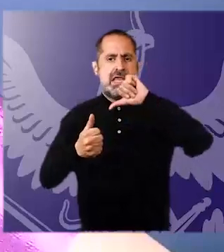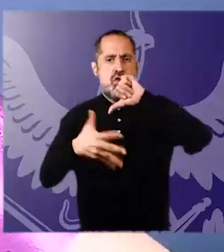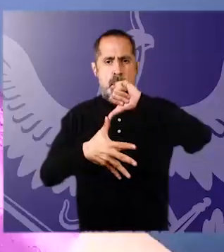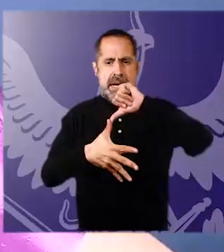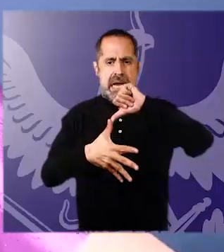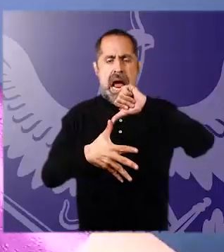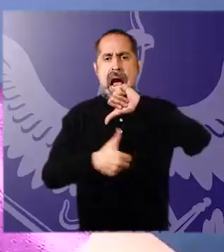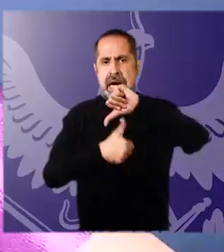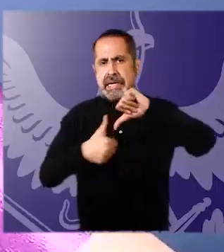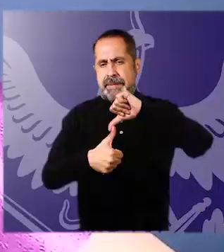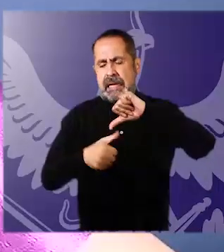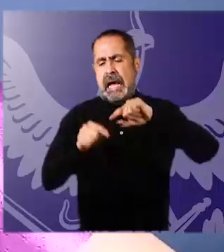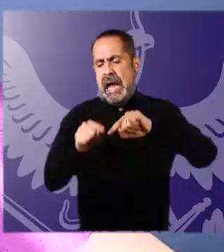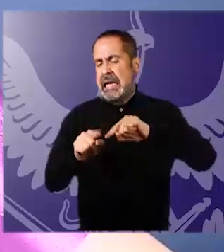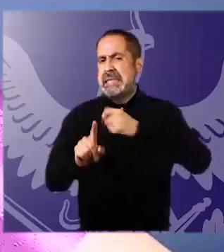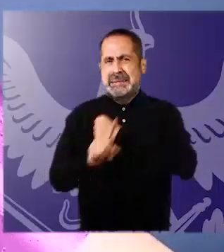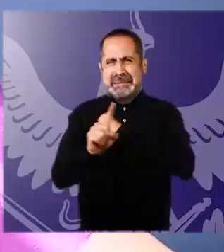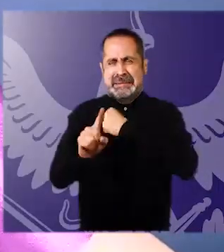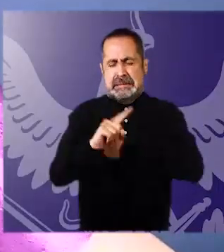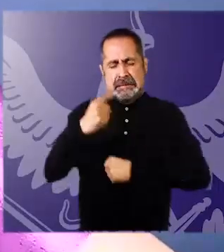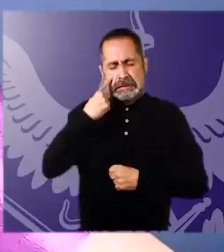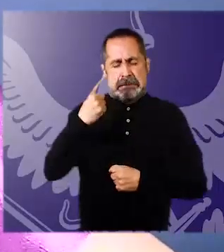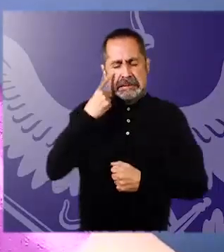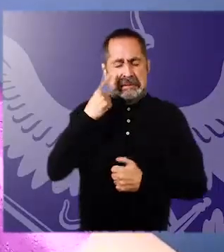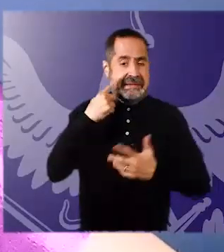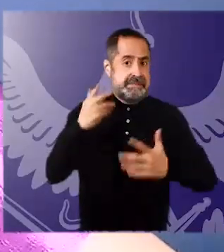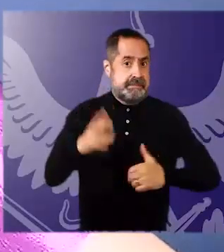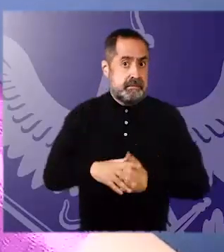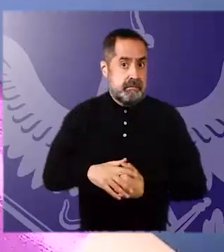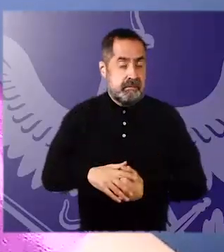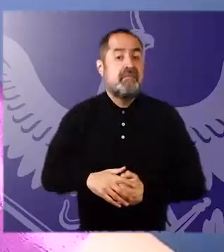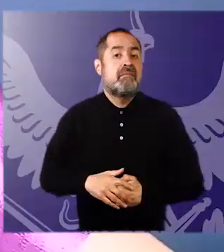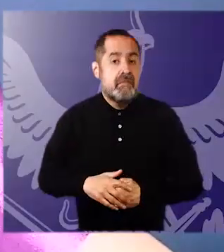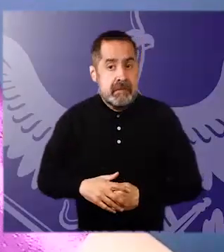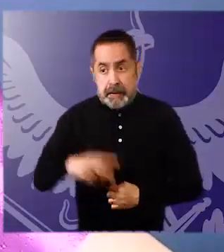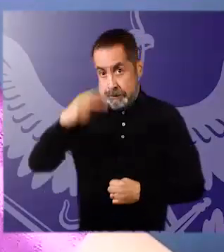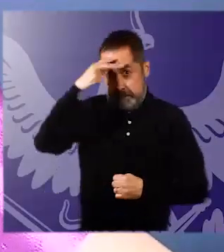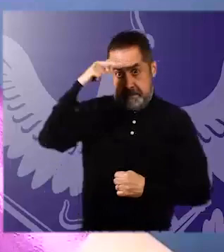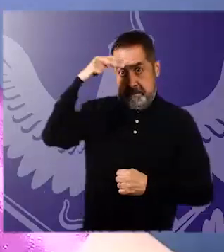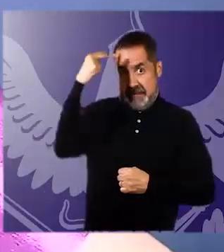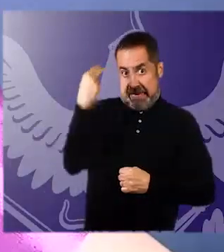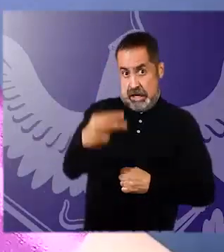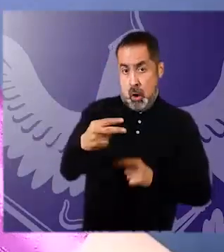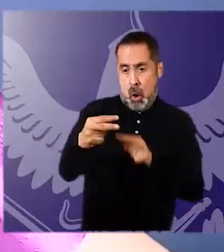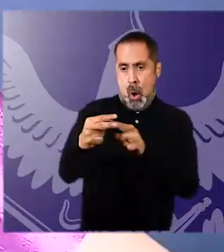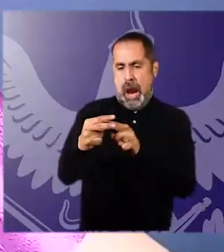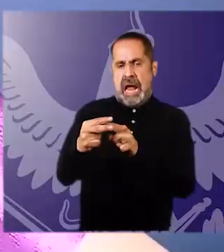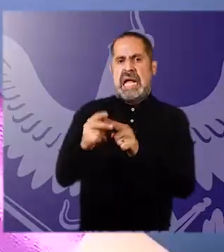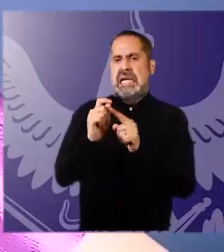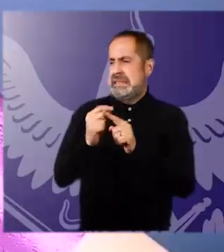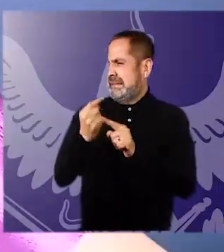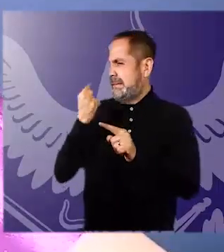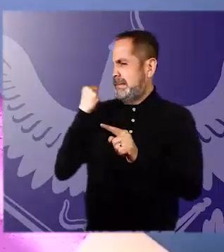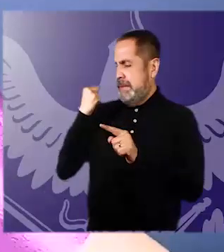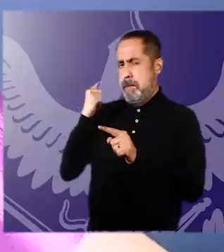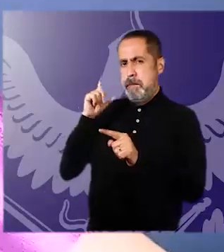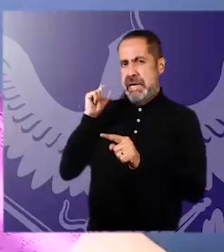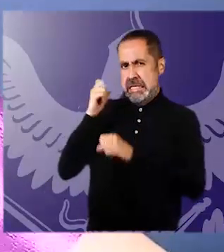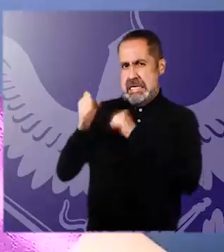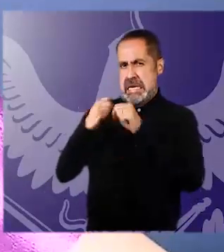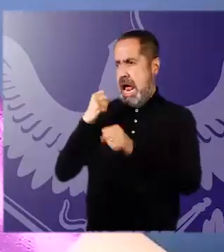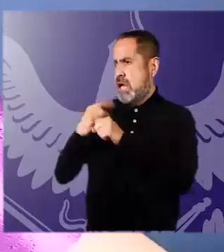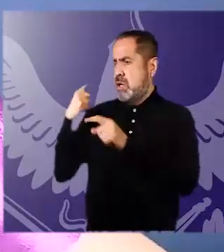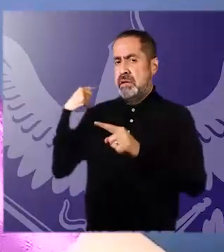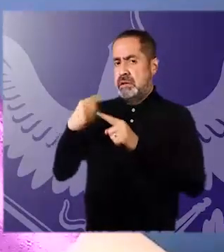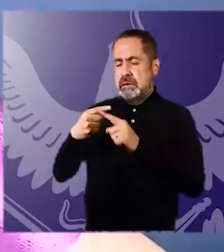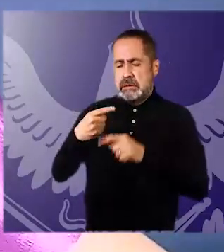región latinoamericana y caribeña. Sin embargo, México es uno de los países que en las últimas